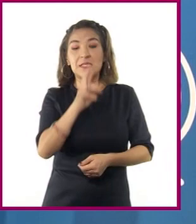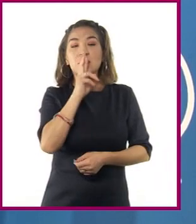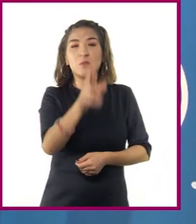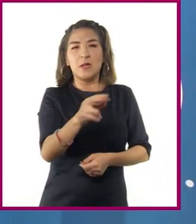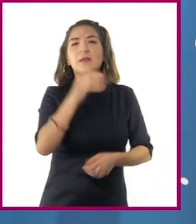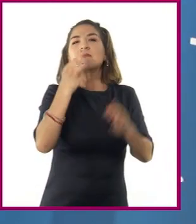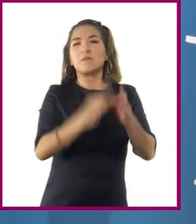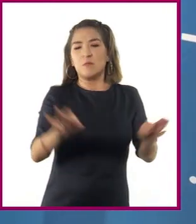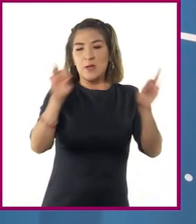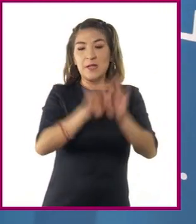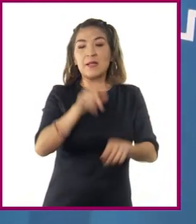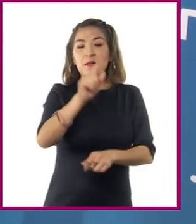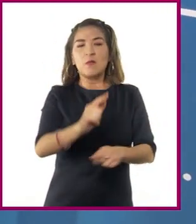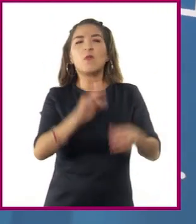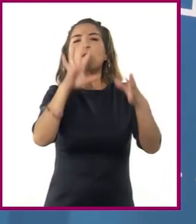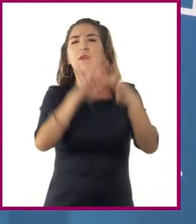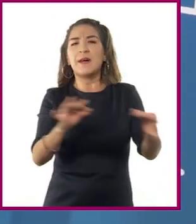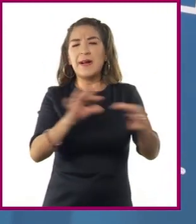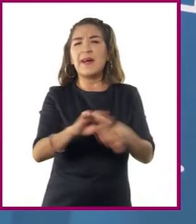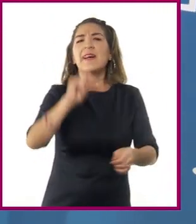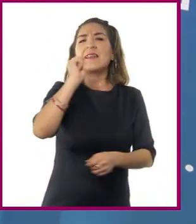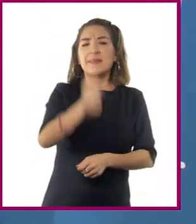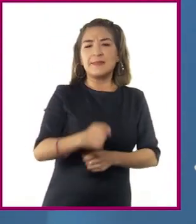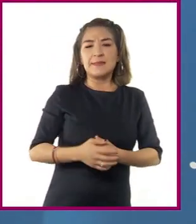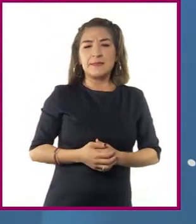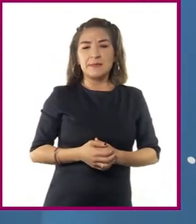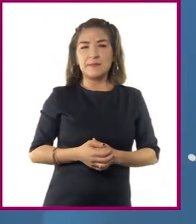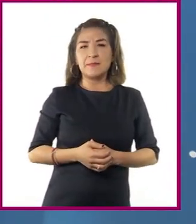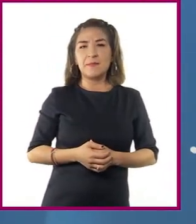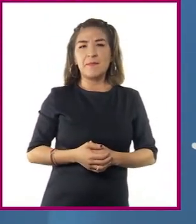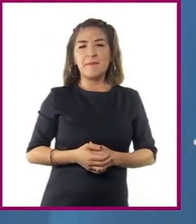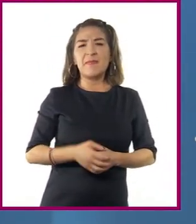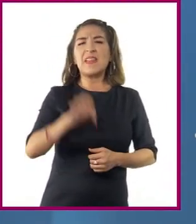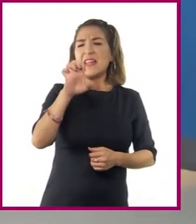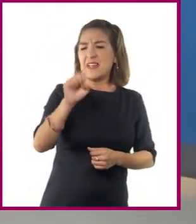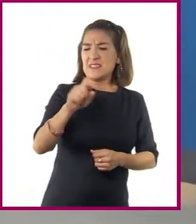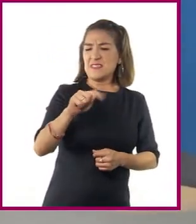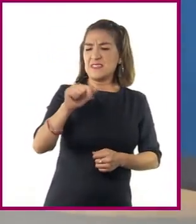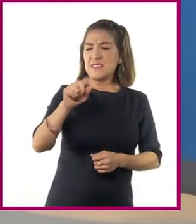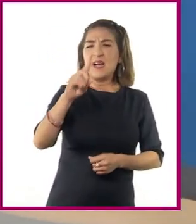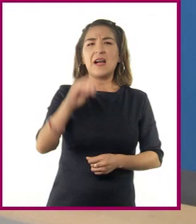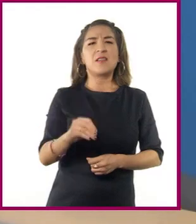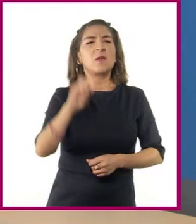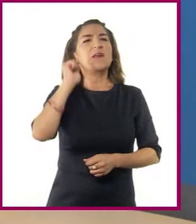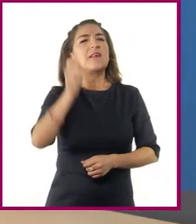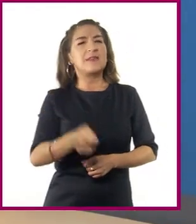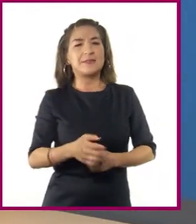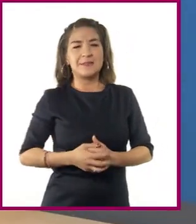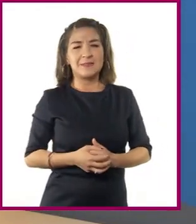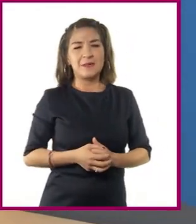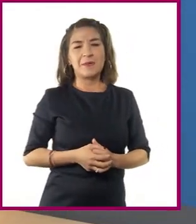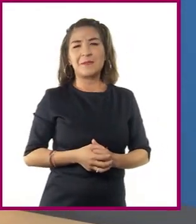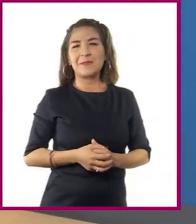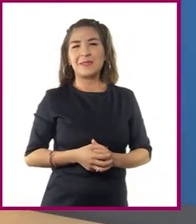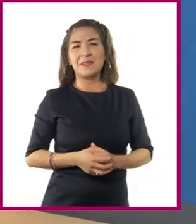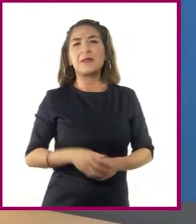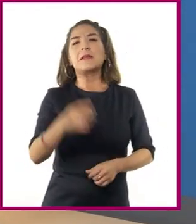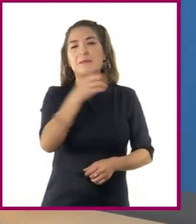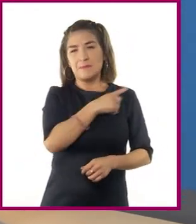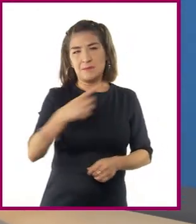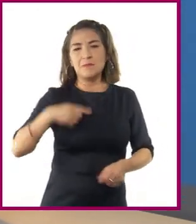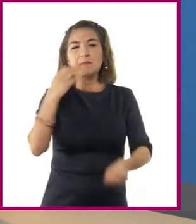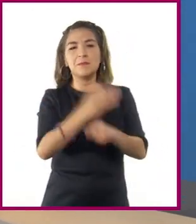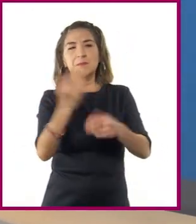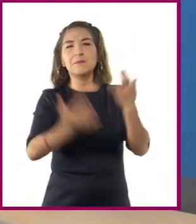es importante que definamos primero que nada qué se entiende por Estado. Me parece muy bien. Para ello, le vamos a pedir